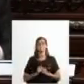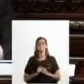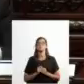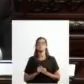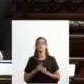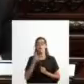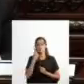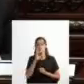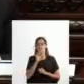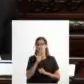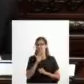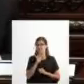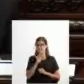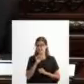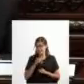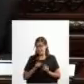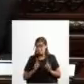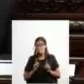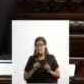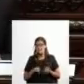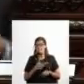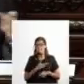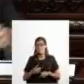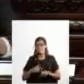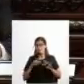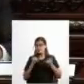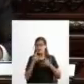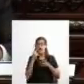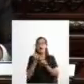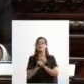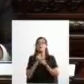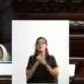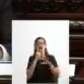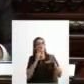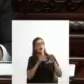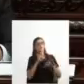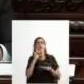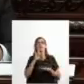En el 2015, señora Presidenta, en esta misma legislatura, ya probamos un fondo lechero.